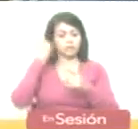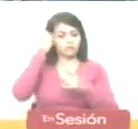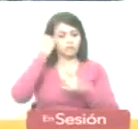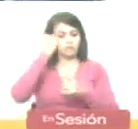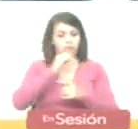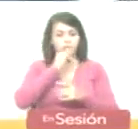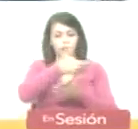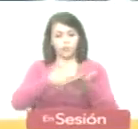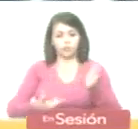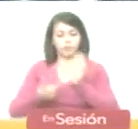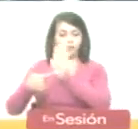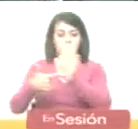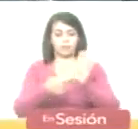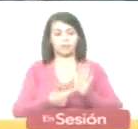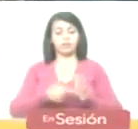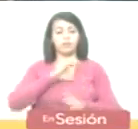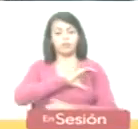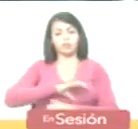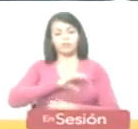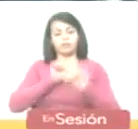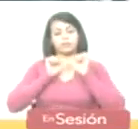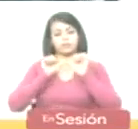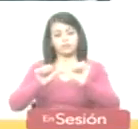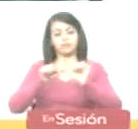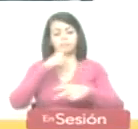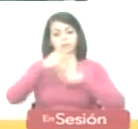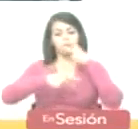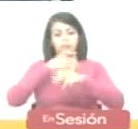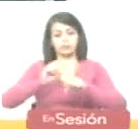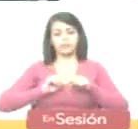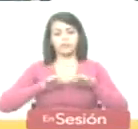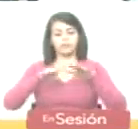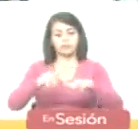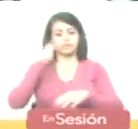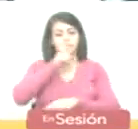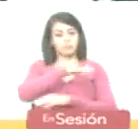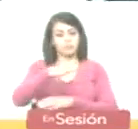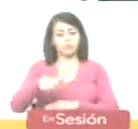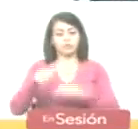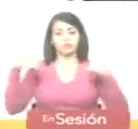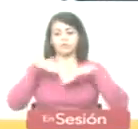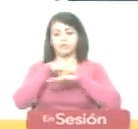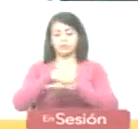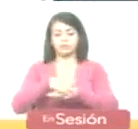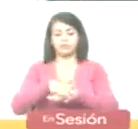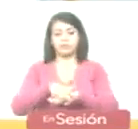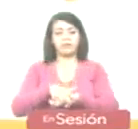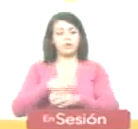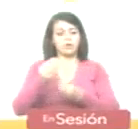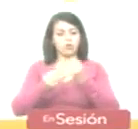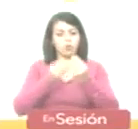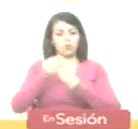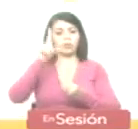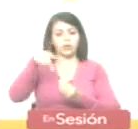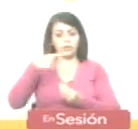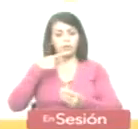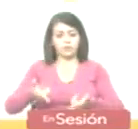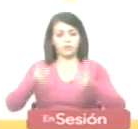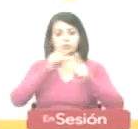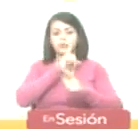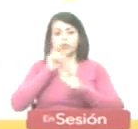el informe presentado por la Comisión Permanente de Política Exterior, Soberanía e Integración, mediante el cual autoriza